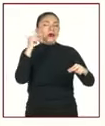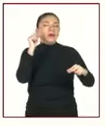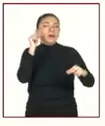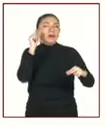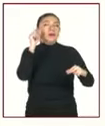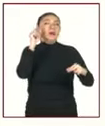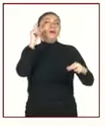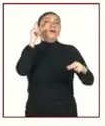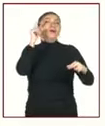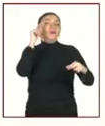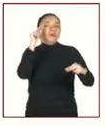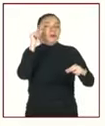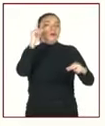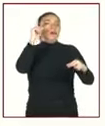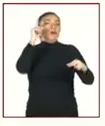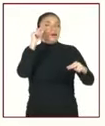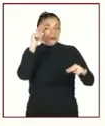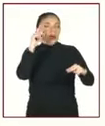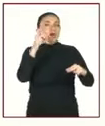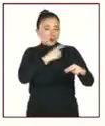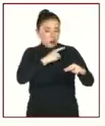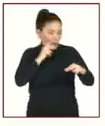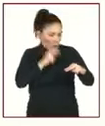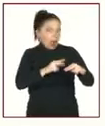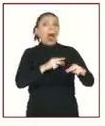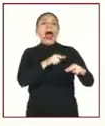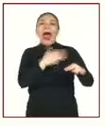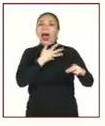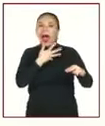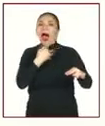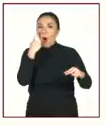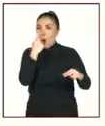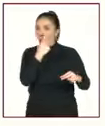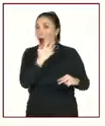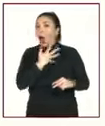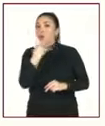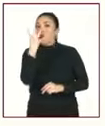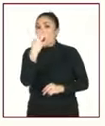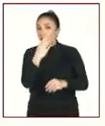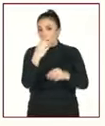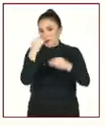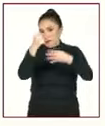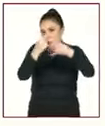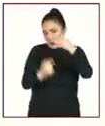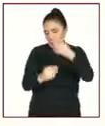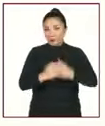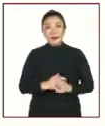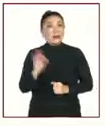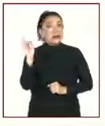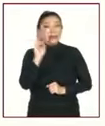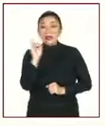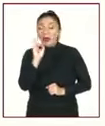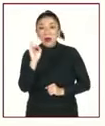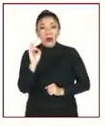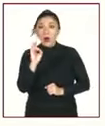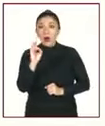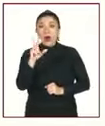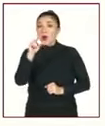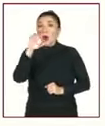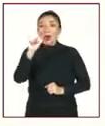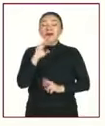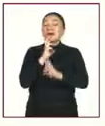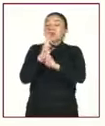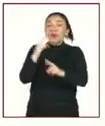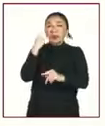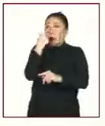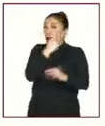manera espontánea. Entonces ahí se da una valoración de 4 puntos. Si no es de manera espontánea,